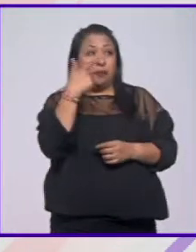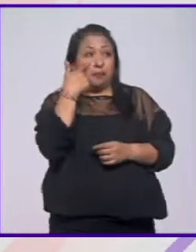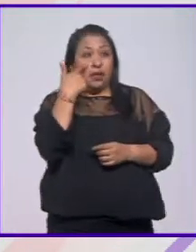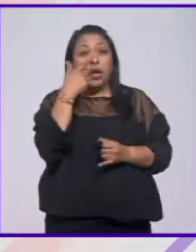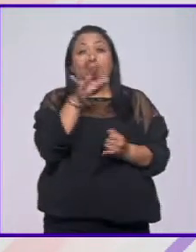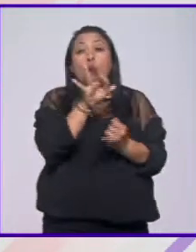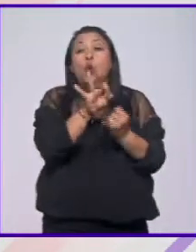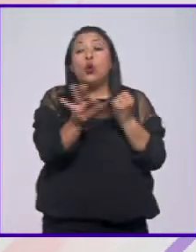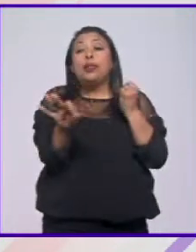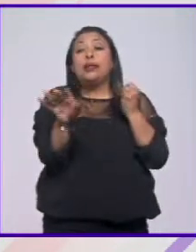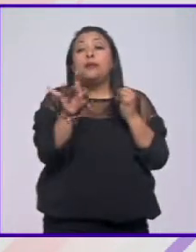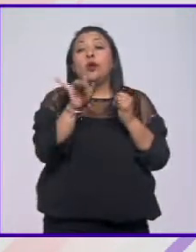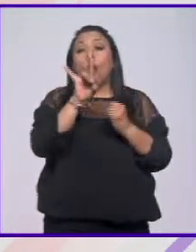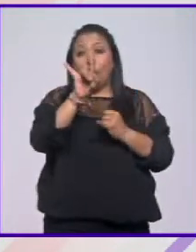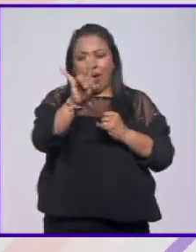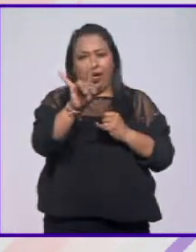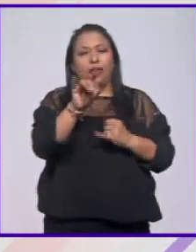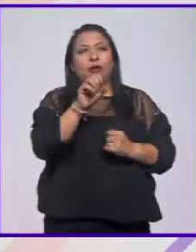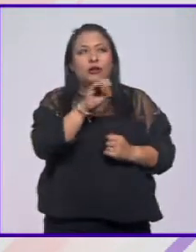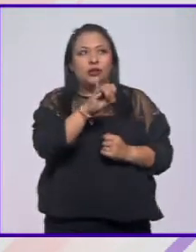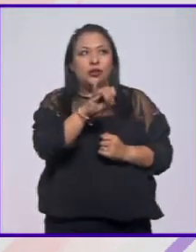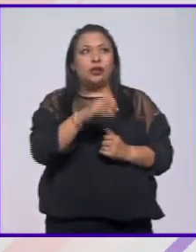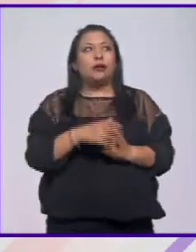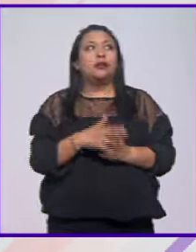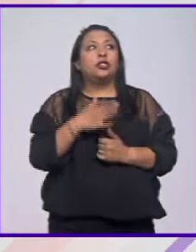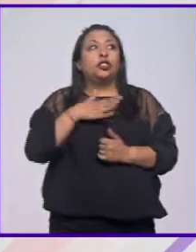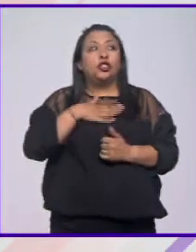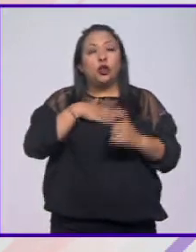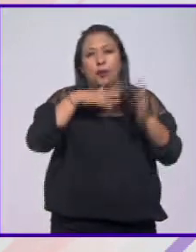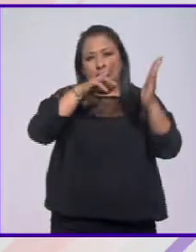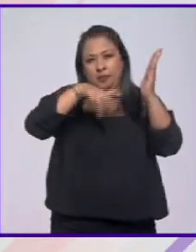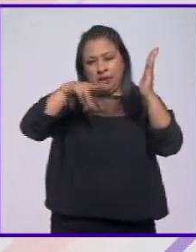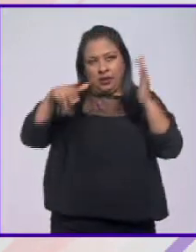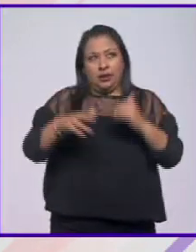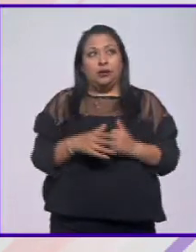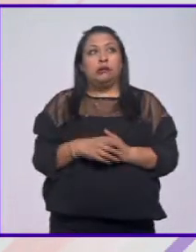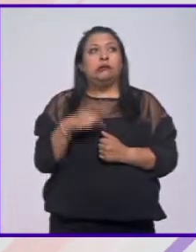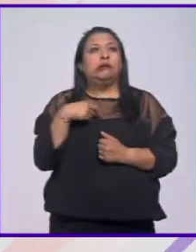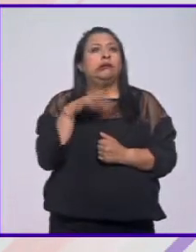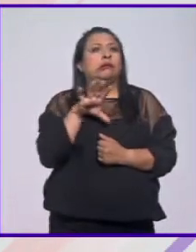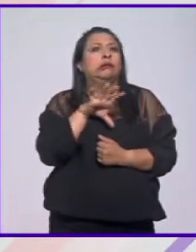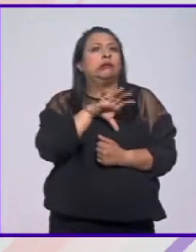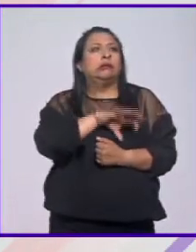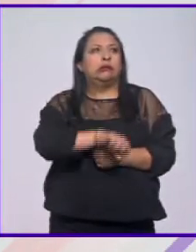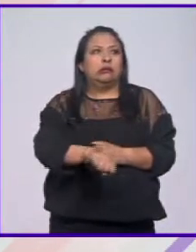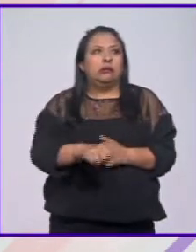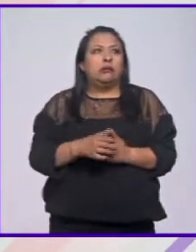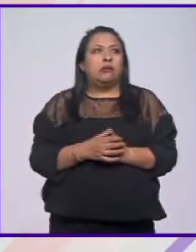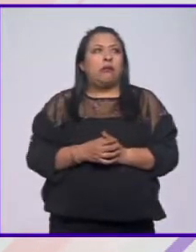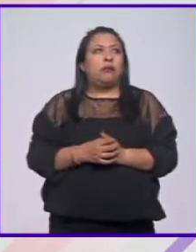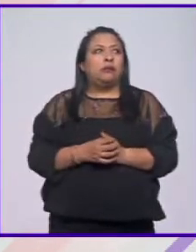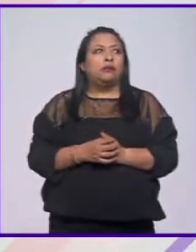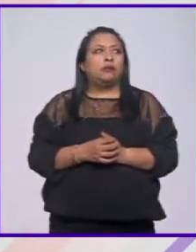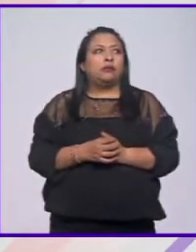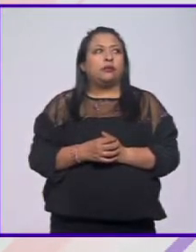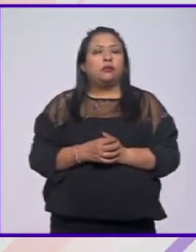los últimos cuadros que hice y me encantó porque